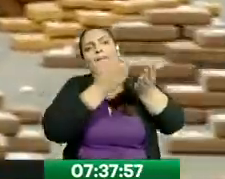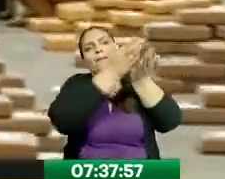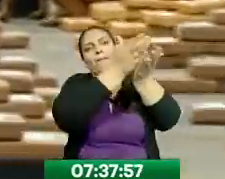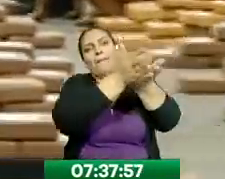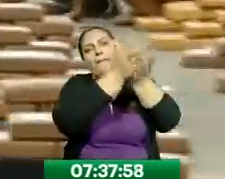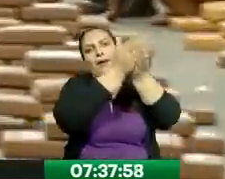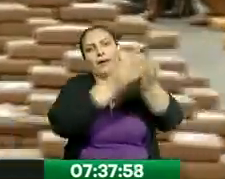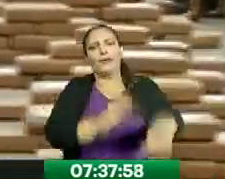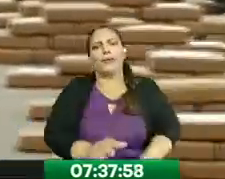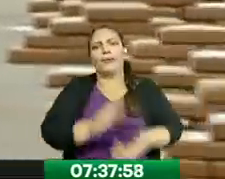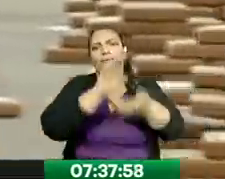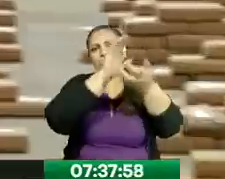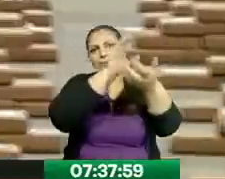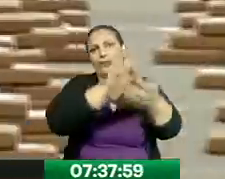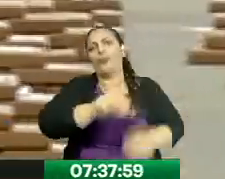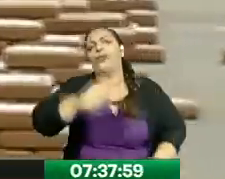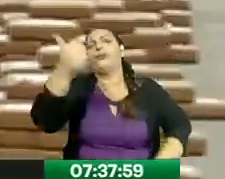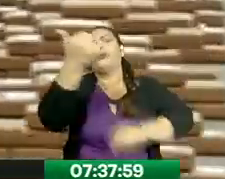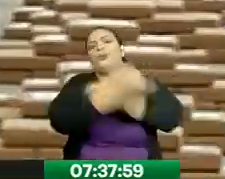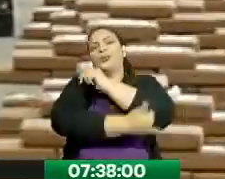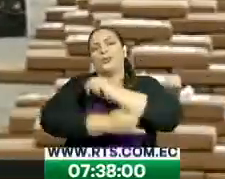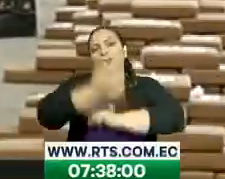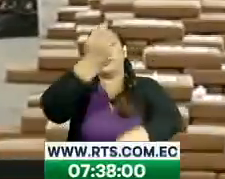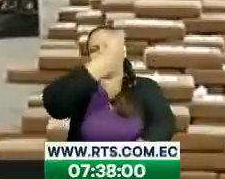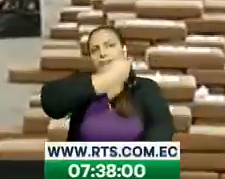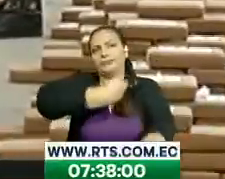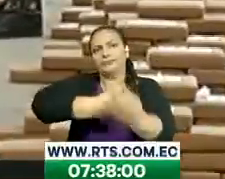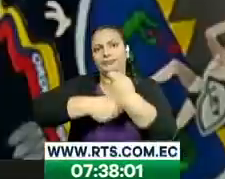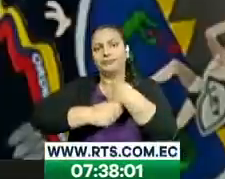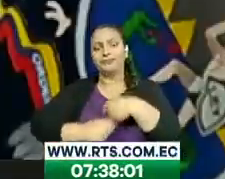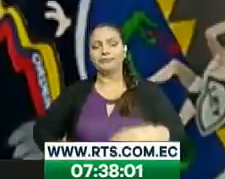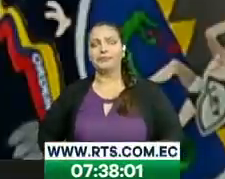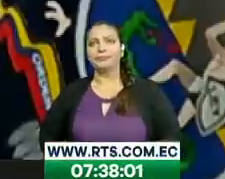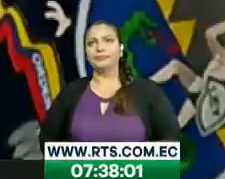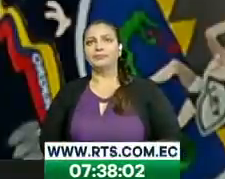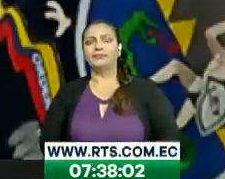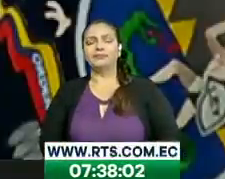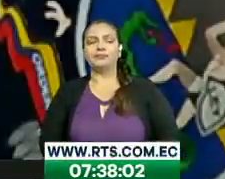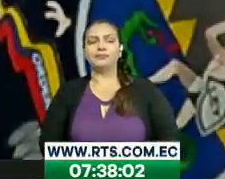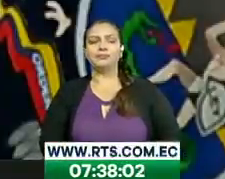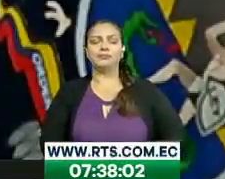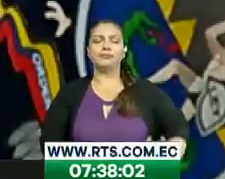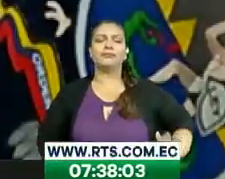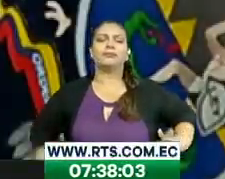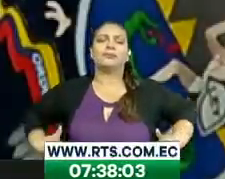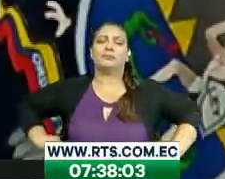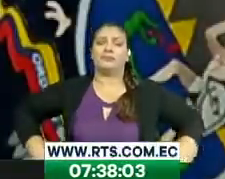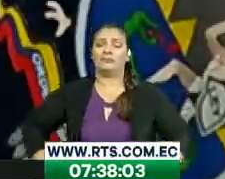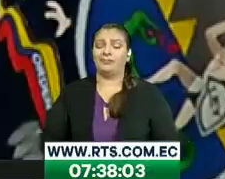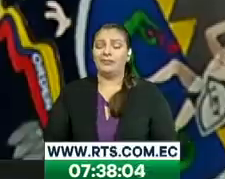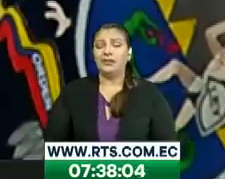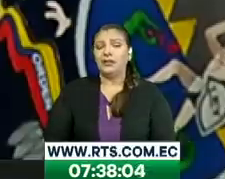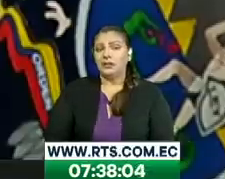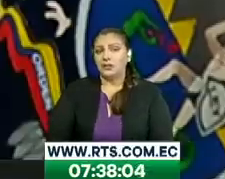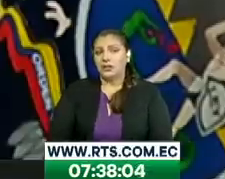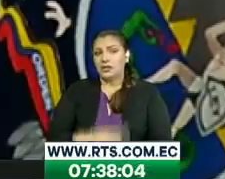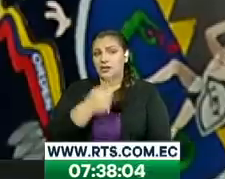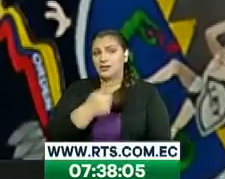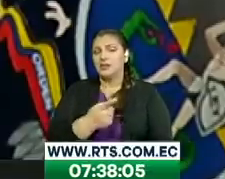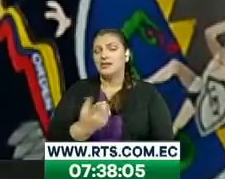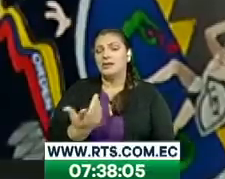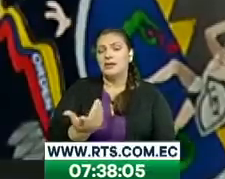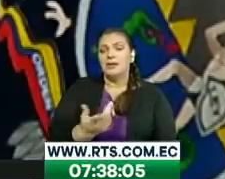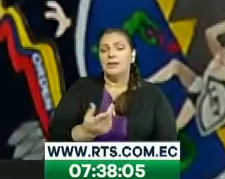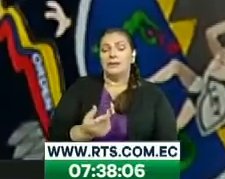millones quinientos mil dólares en nuestro país obviamente este precio se va incrementando la distancia que